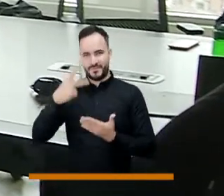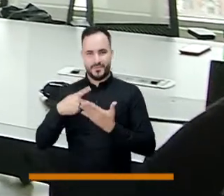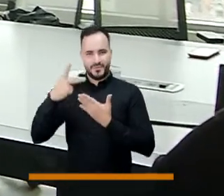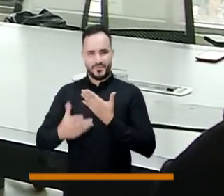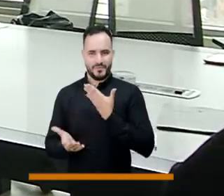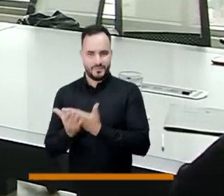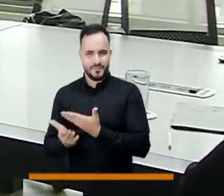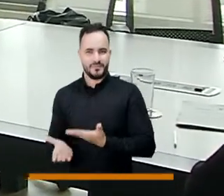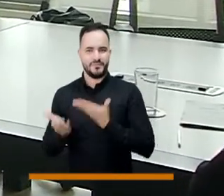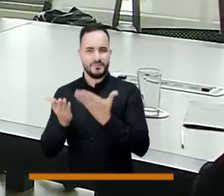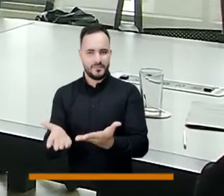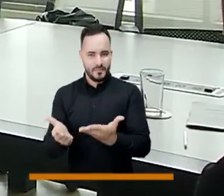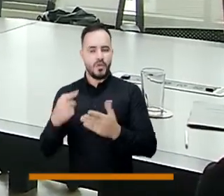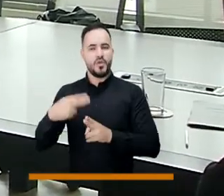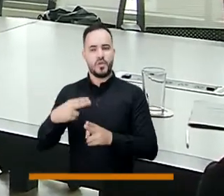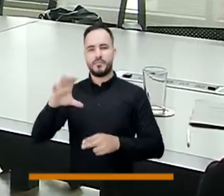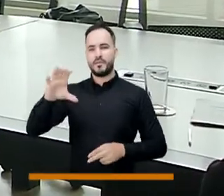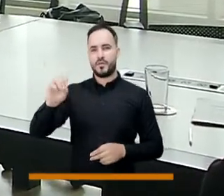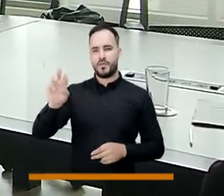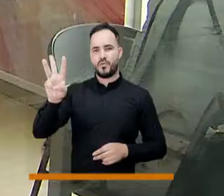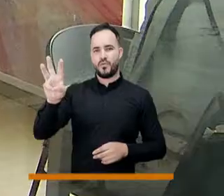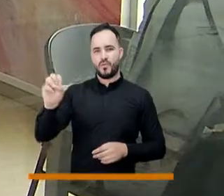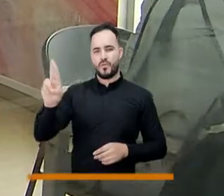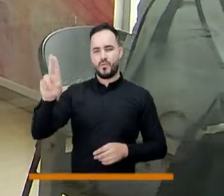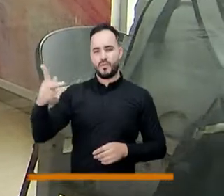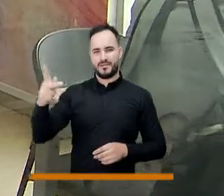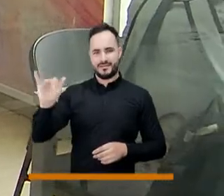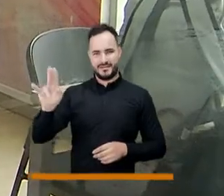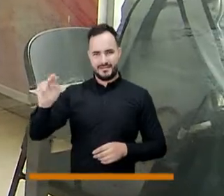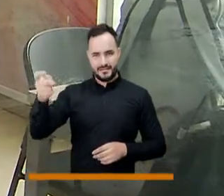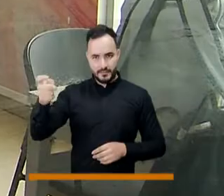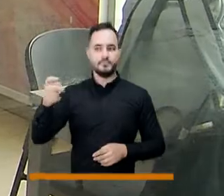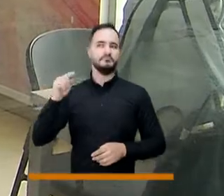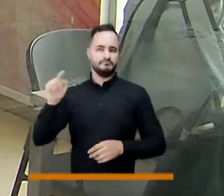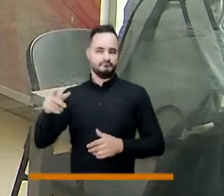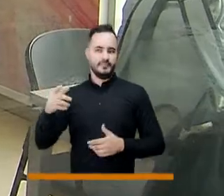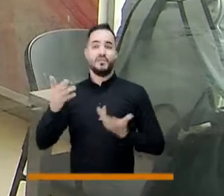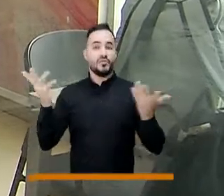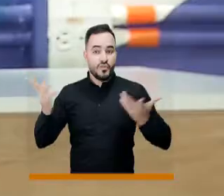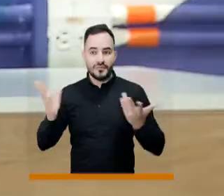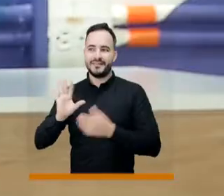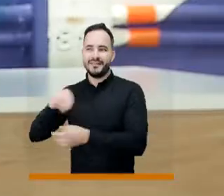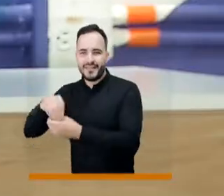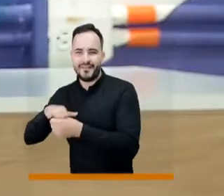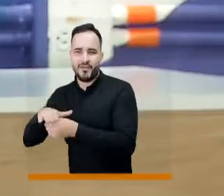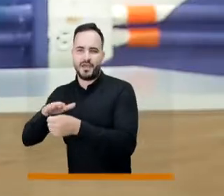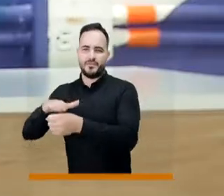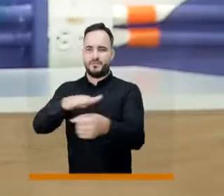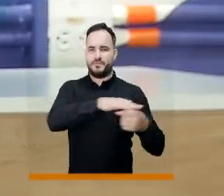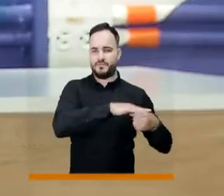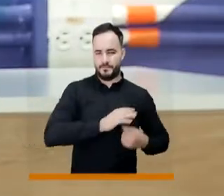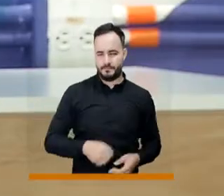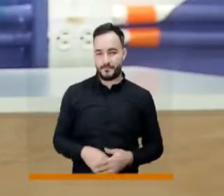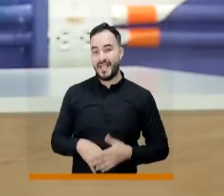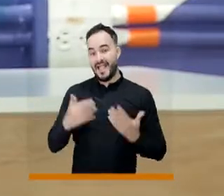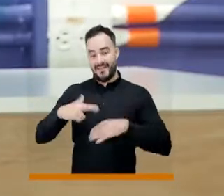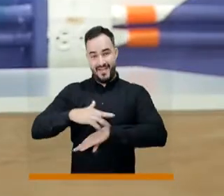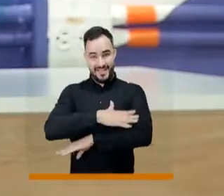proyecto de acuerdo, hoy ya acuerdo del Consejo Municipal, que se llama Coworking al Barrio. Por eso